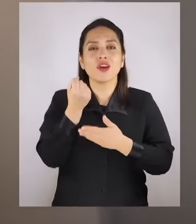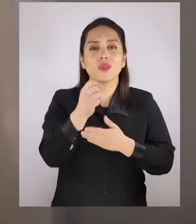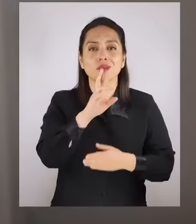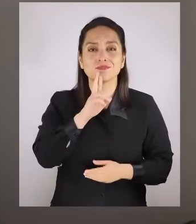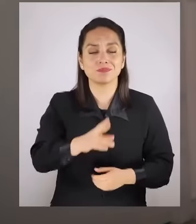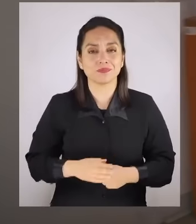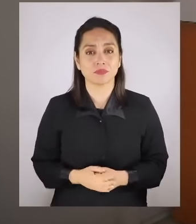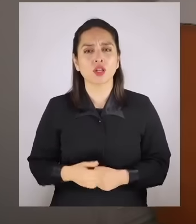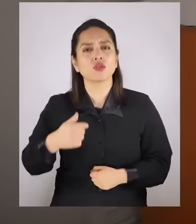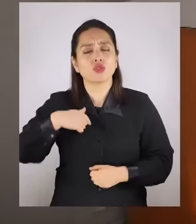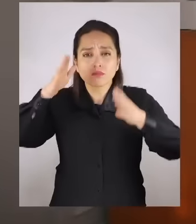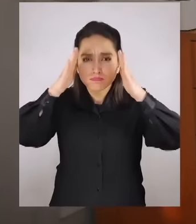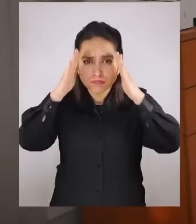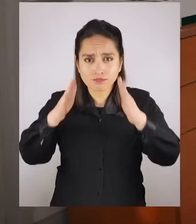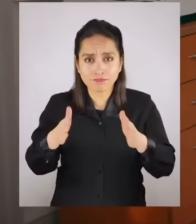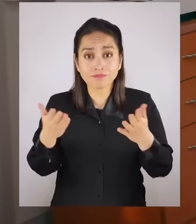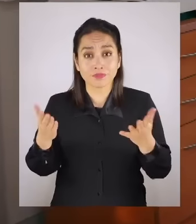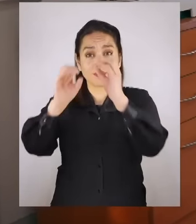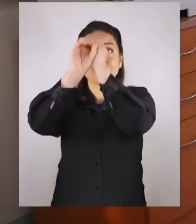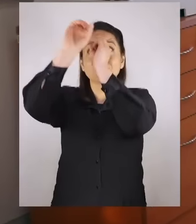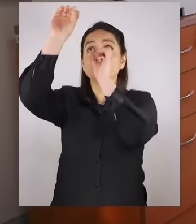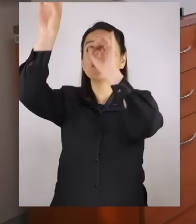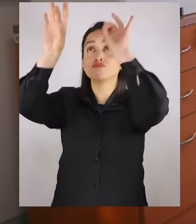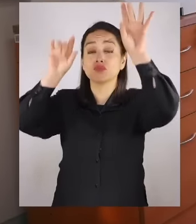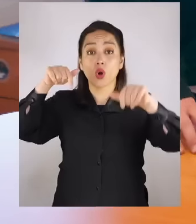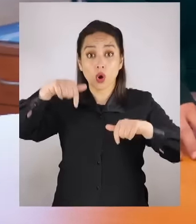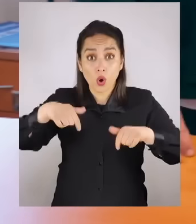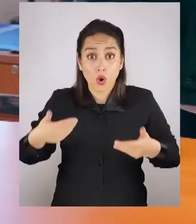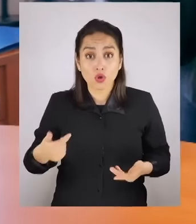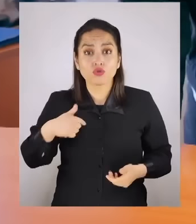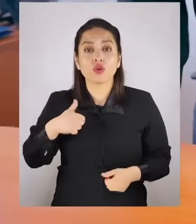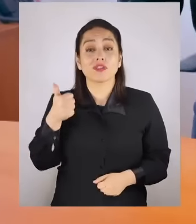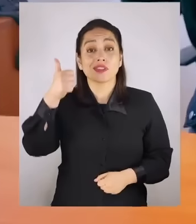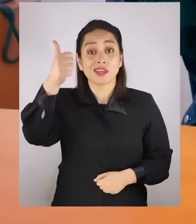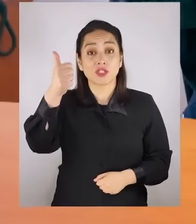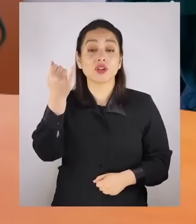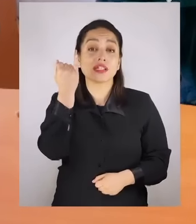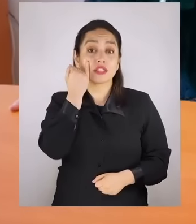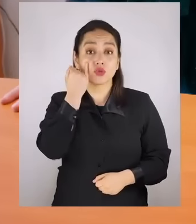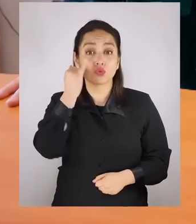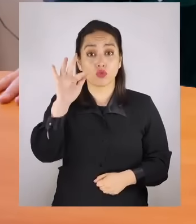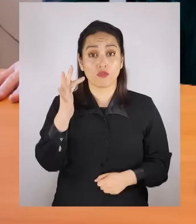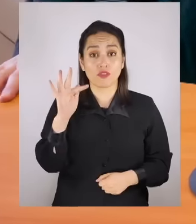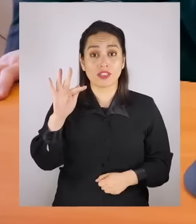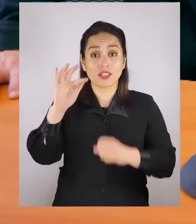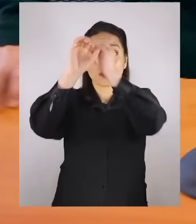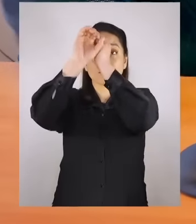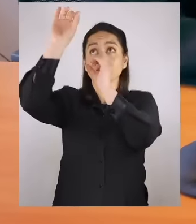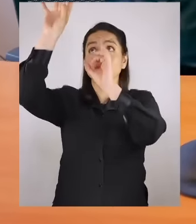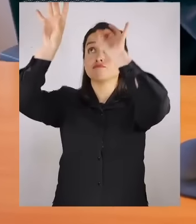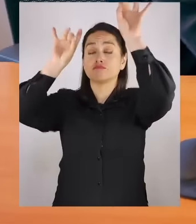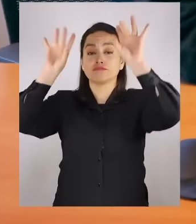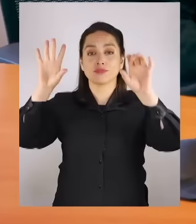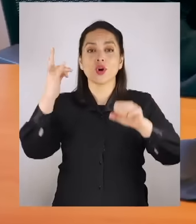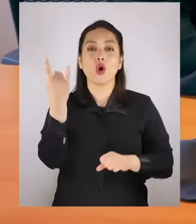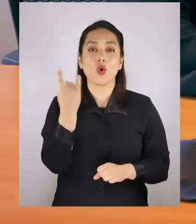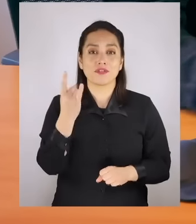Yo me dedico a hacer astronomía. Hoy en día soy el director del Instituto de Física y Astronomía de la Universidad de